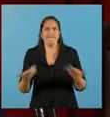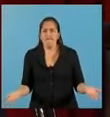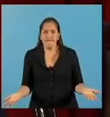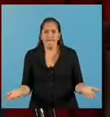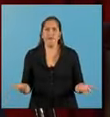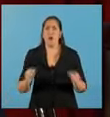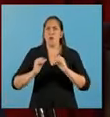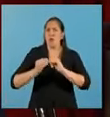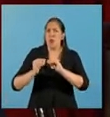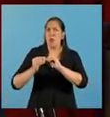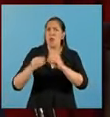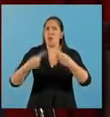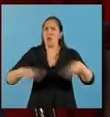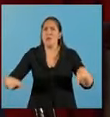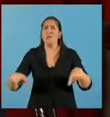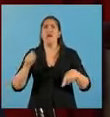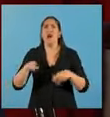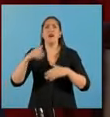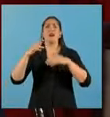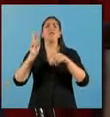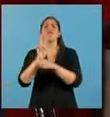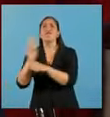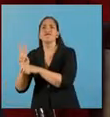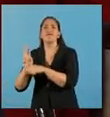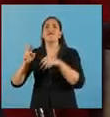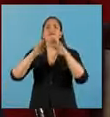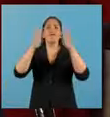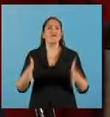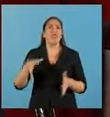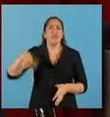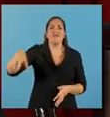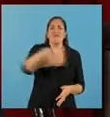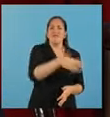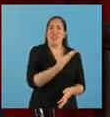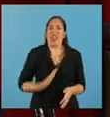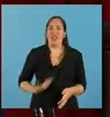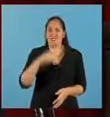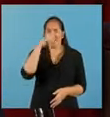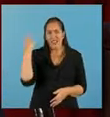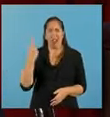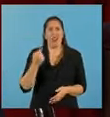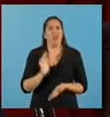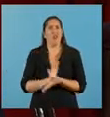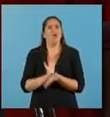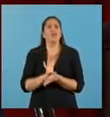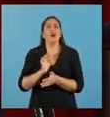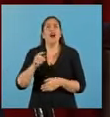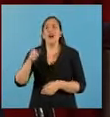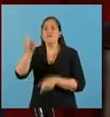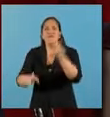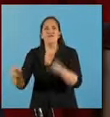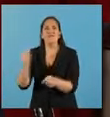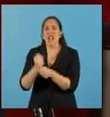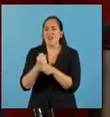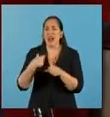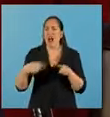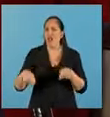recurrentes con el mantenimiento de la infraestructura y el patrimonio del Estado. Se lastimó la relación con los trabajadores del